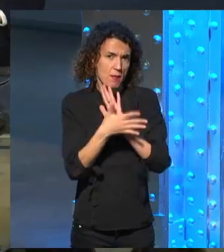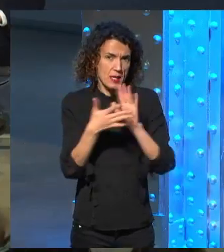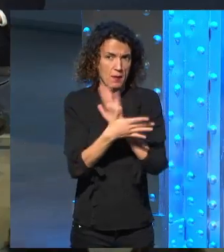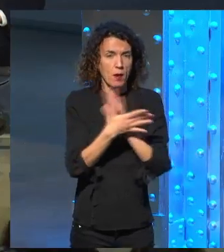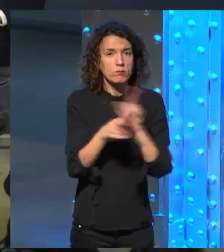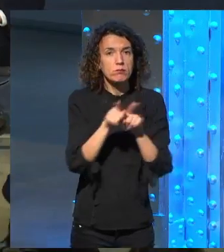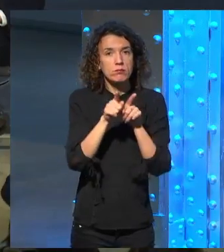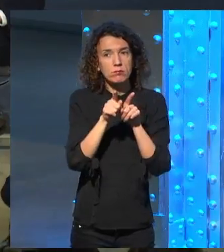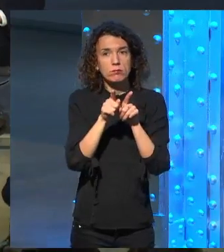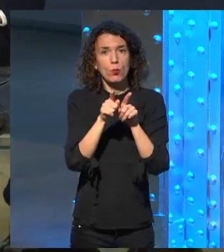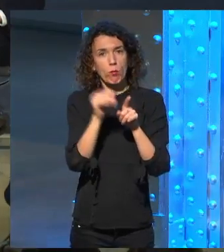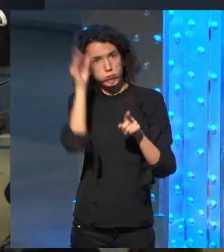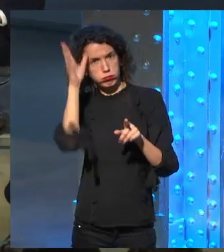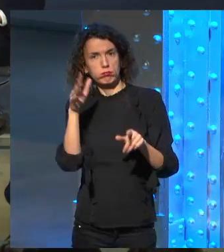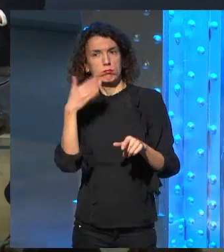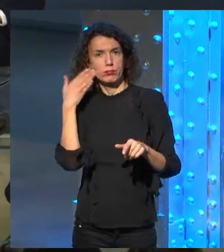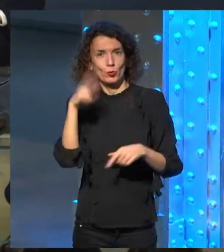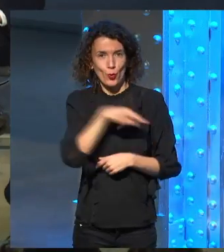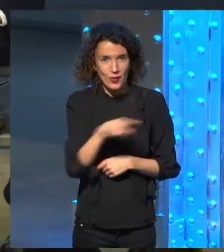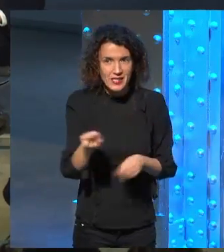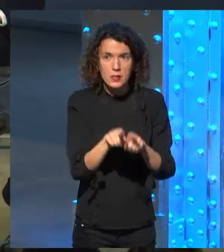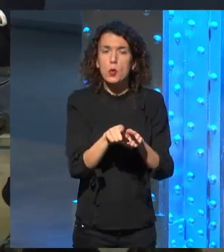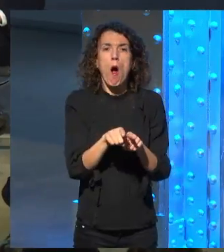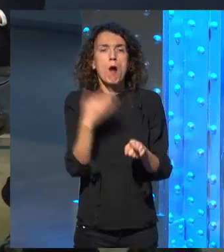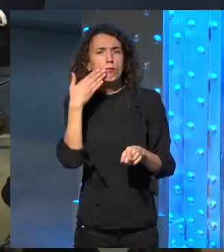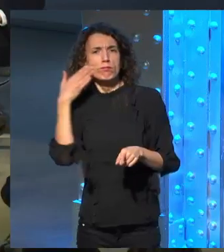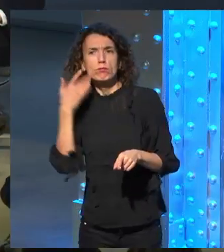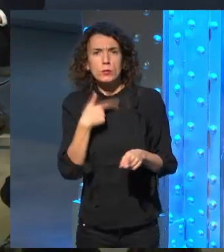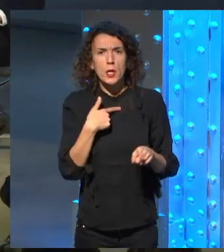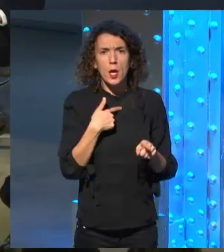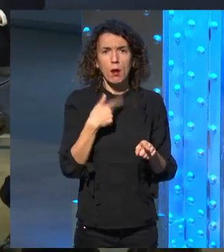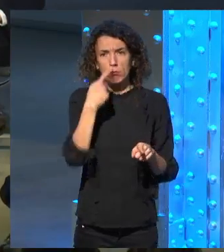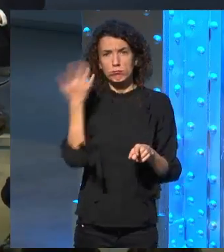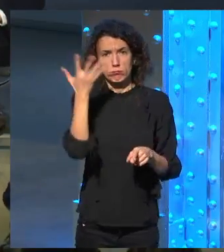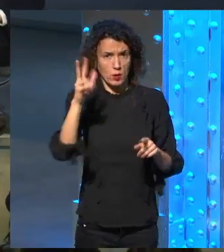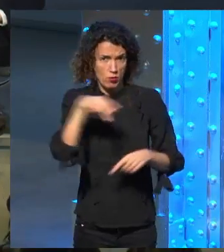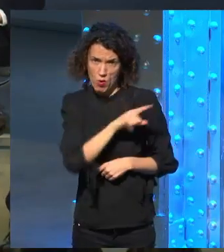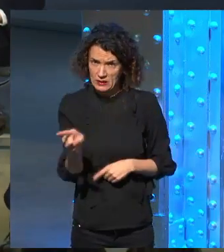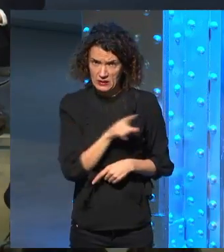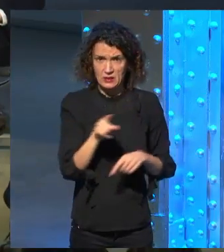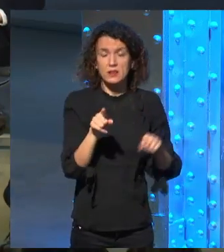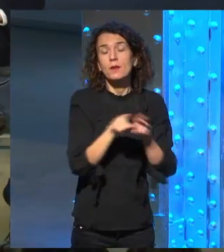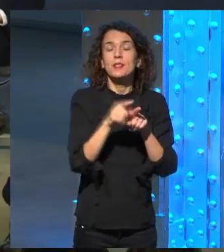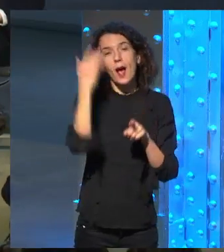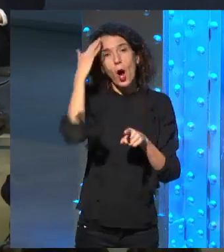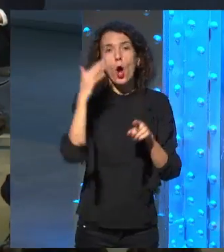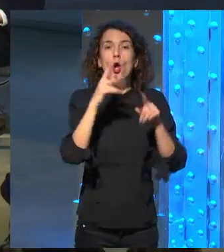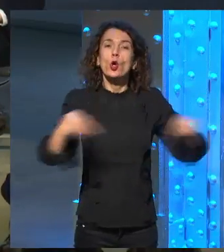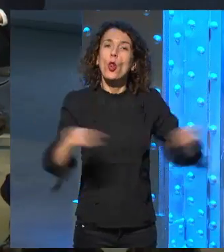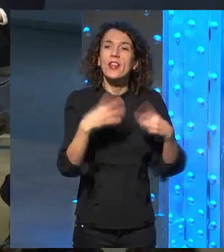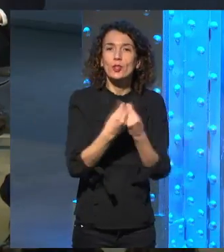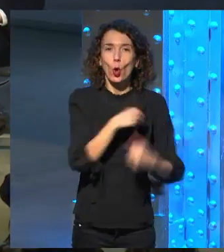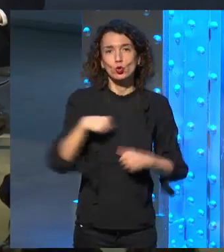genio no ególatra, ¿no? Es un concierto que no tiene pretensiones. Siempre cuando se asocia al concierto para un solista, siempre hay una